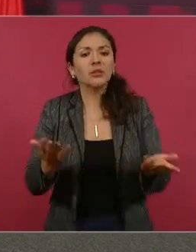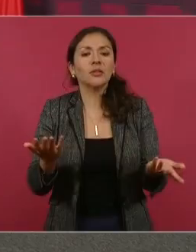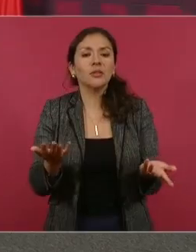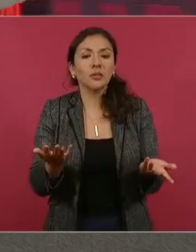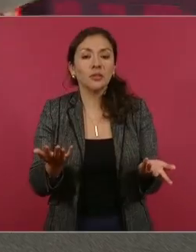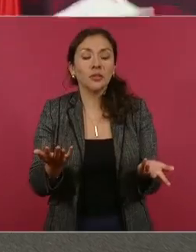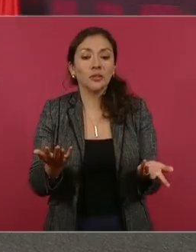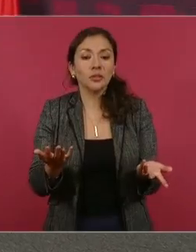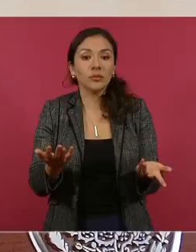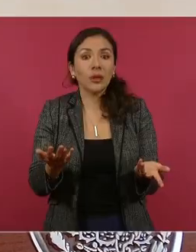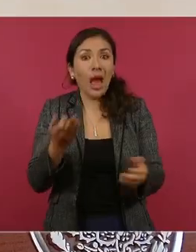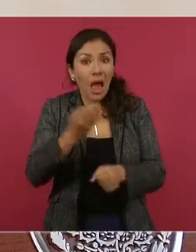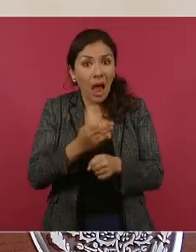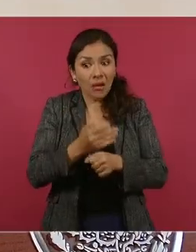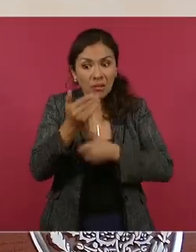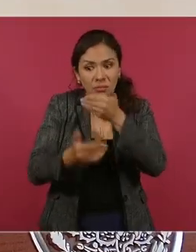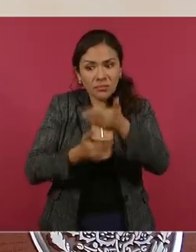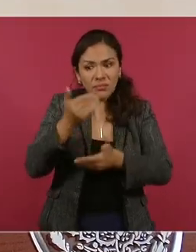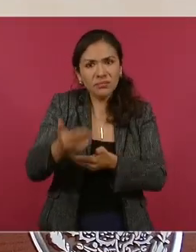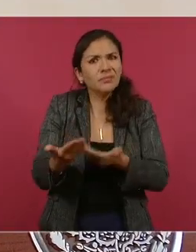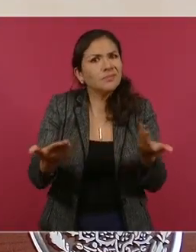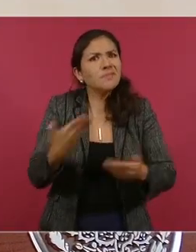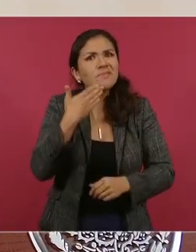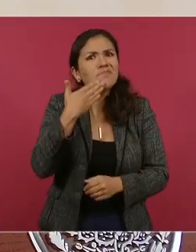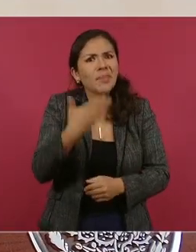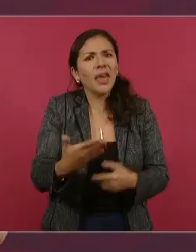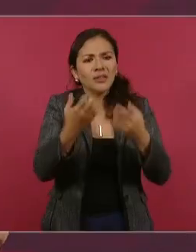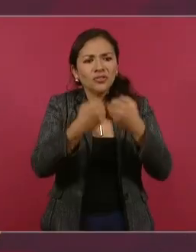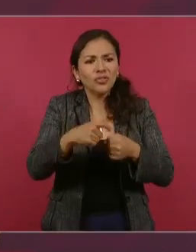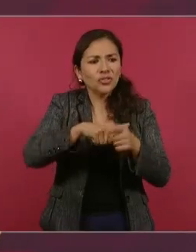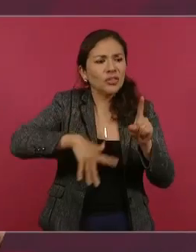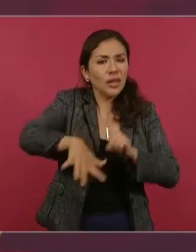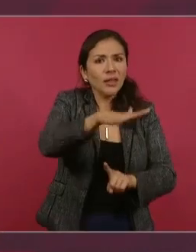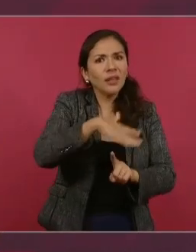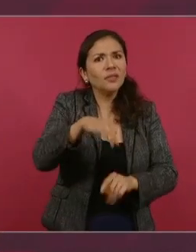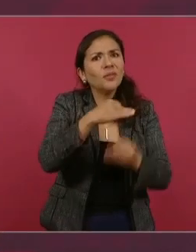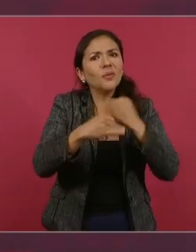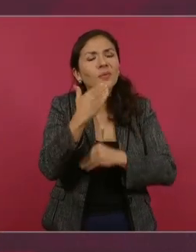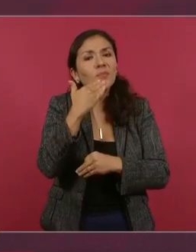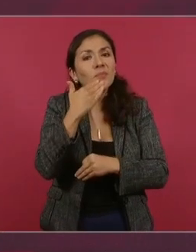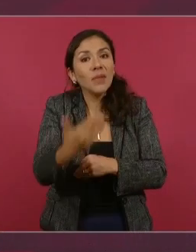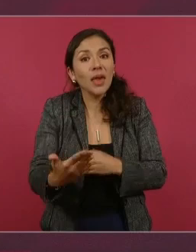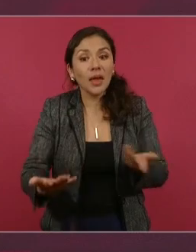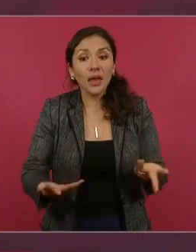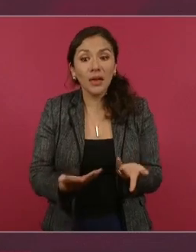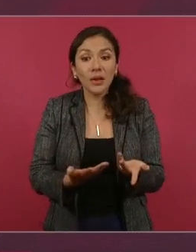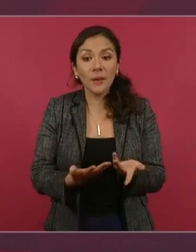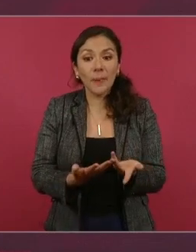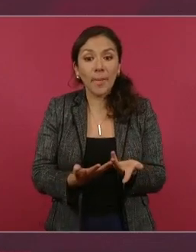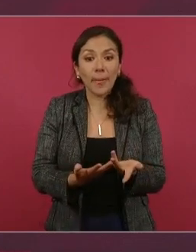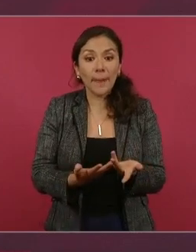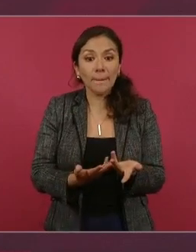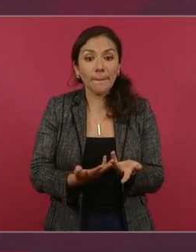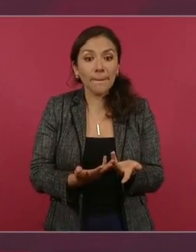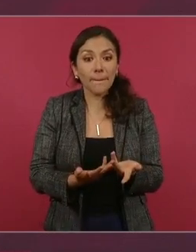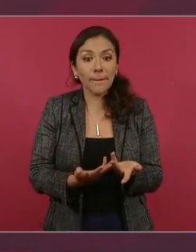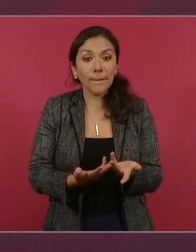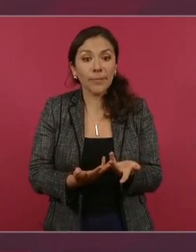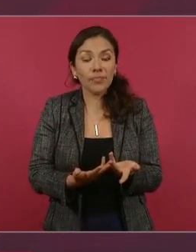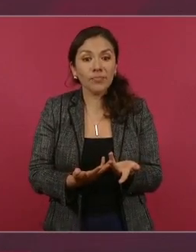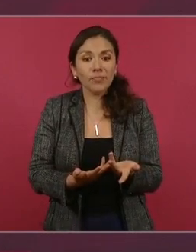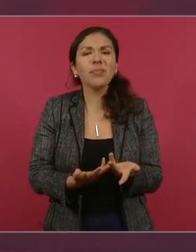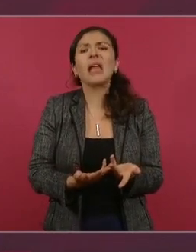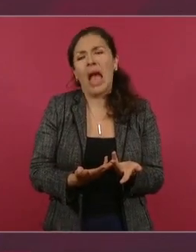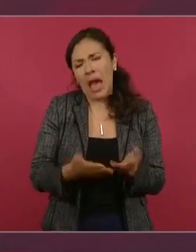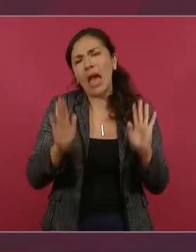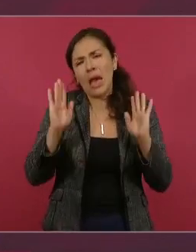vamos muy bien como sociedad, Y está bien